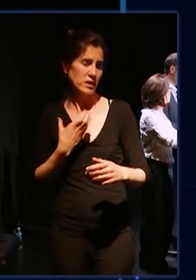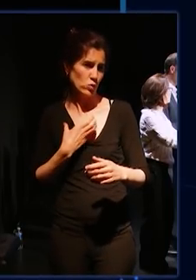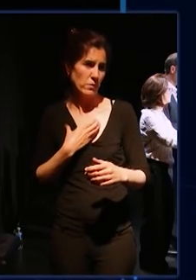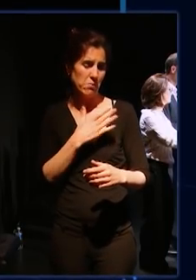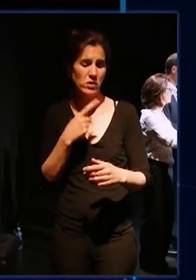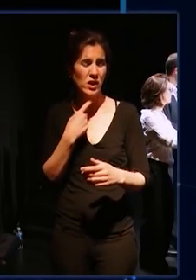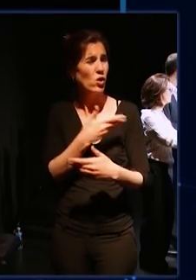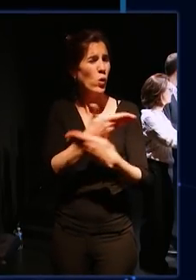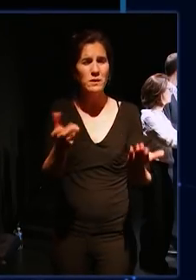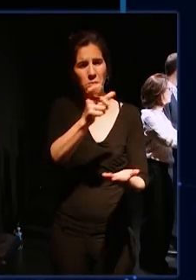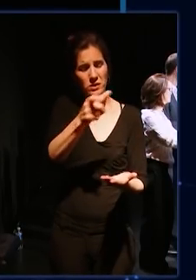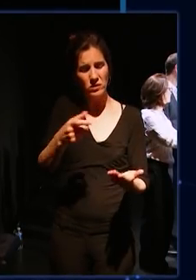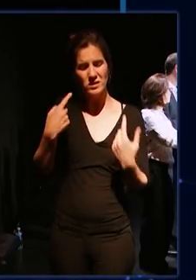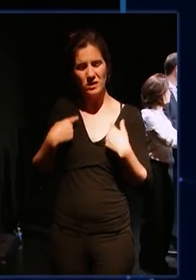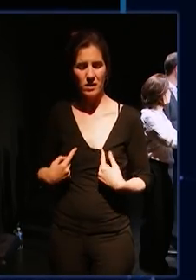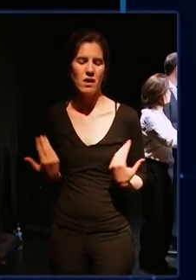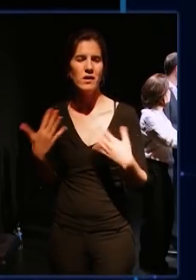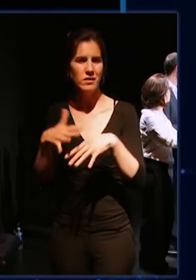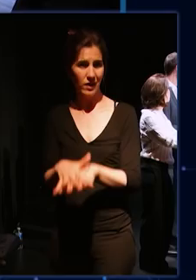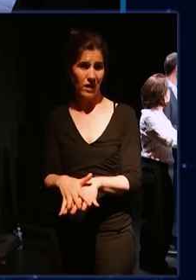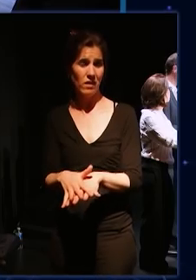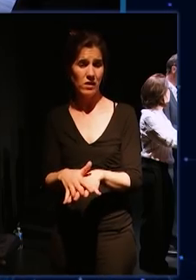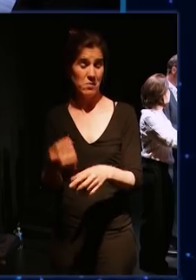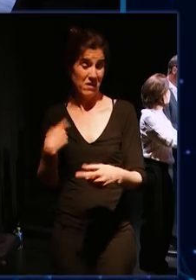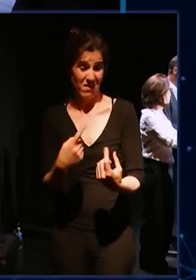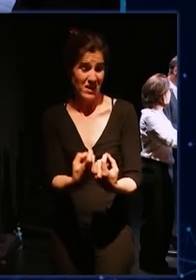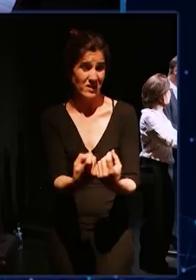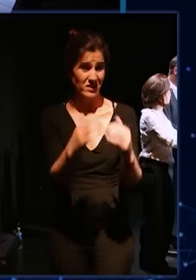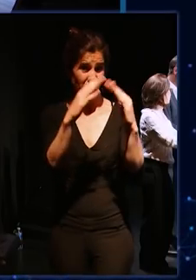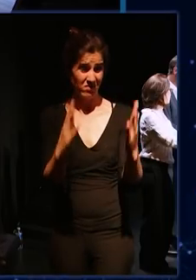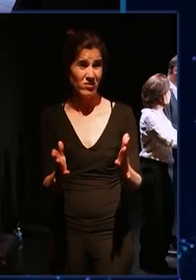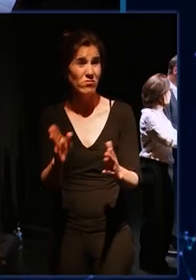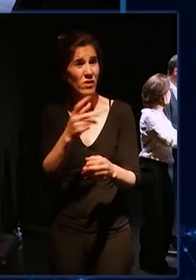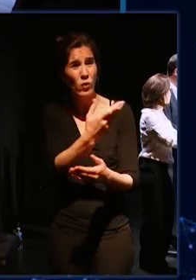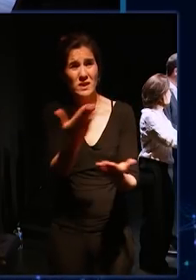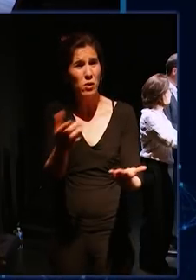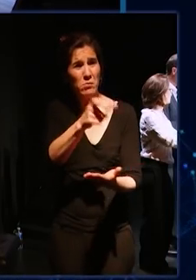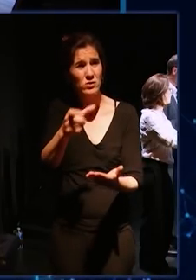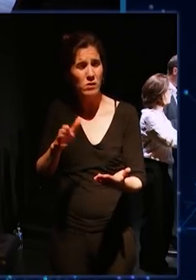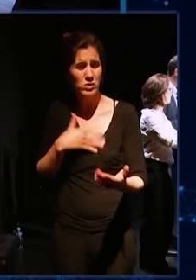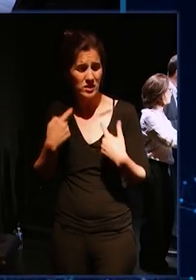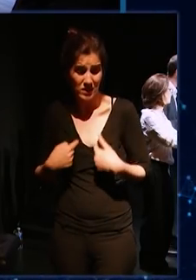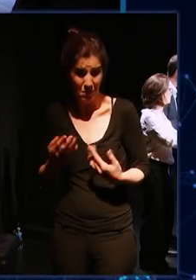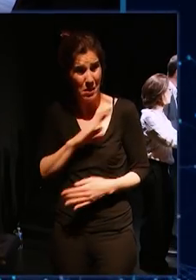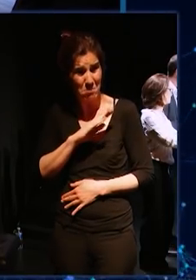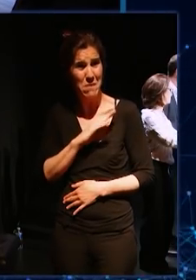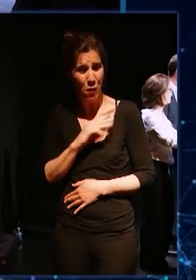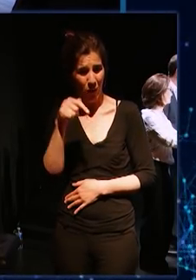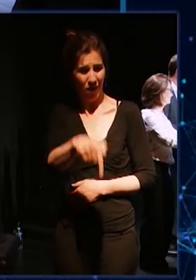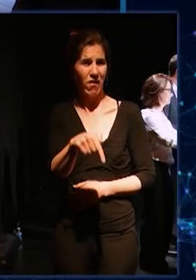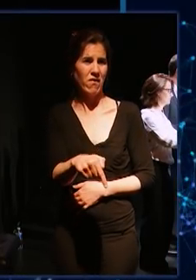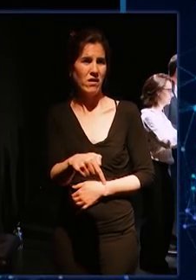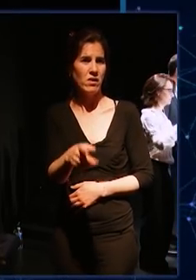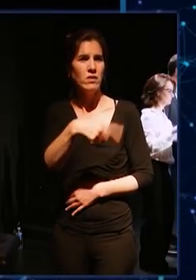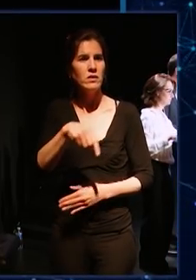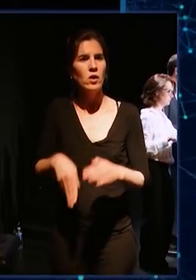y sienta que esas instalaciones tan necesarias en Cardedeu son suyas. Muy bien. Seguiremos